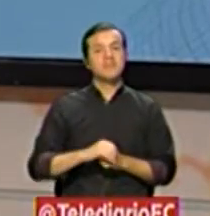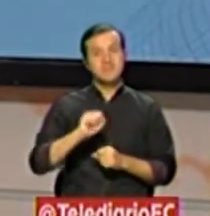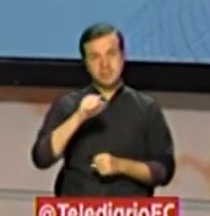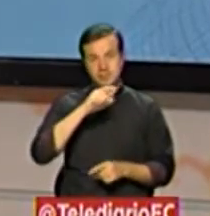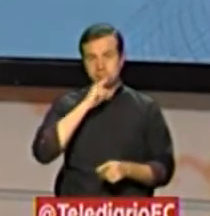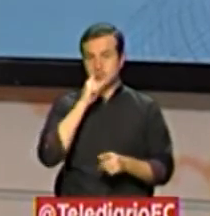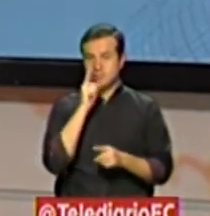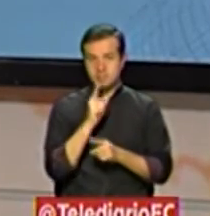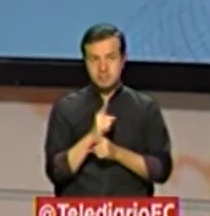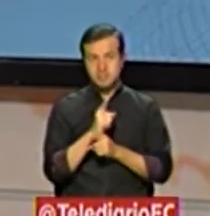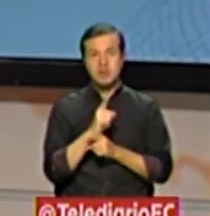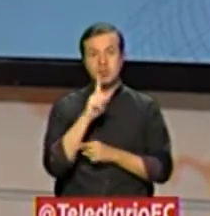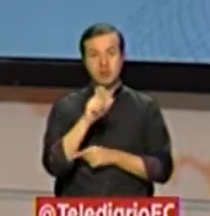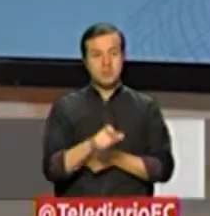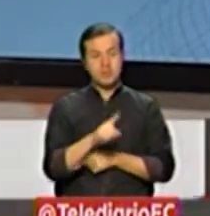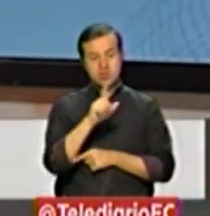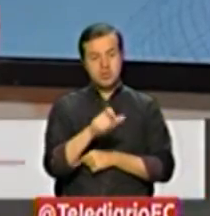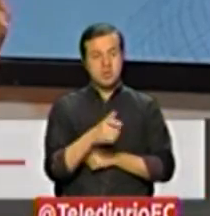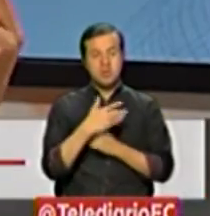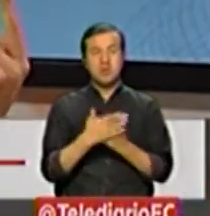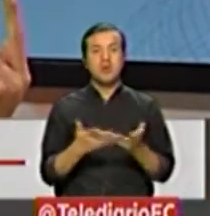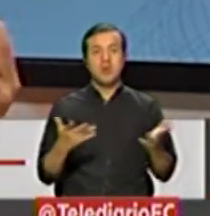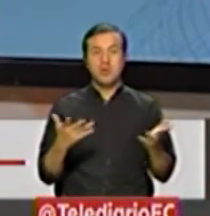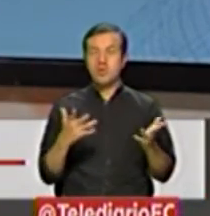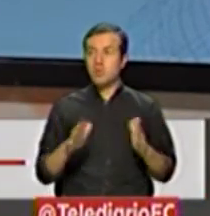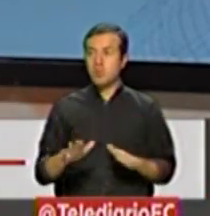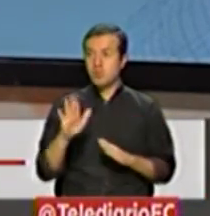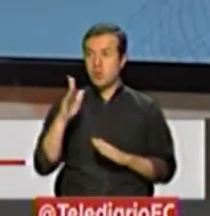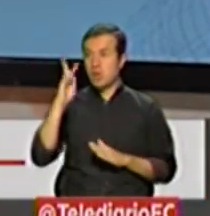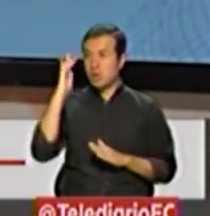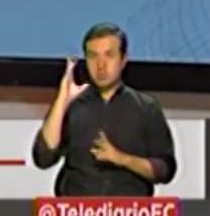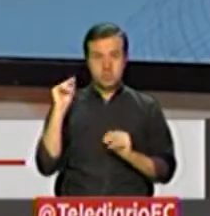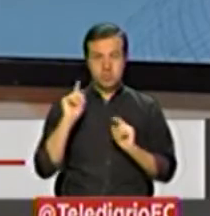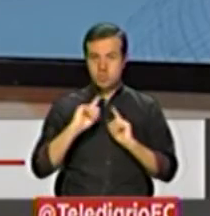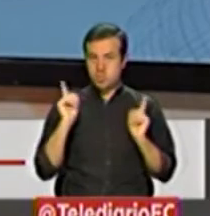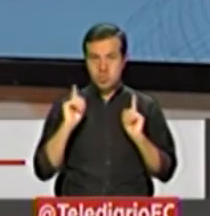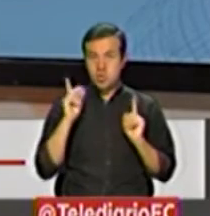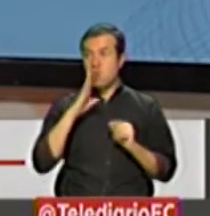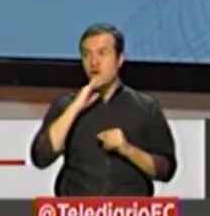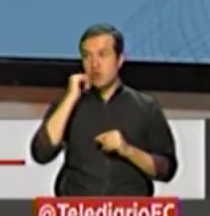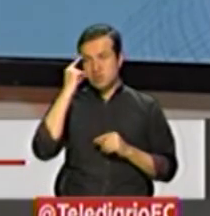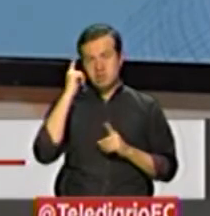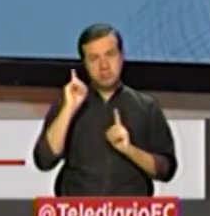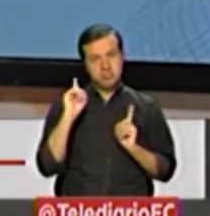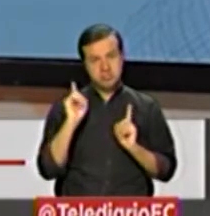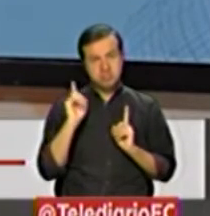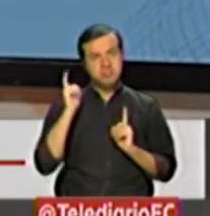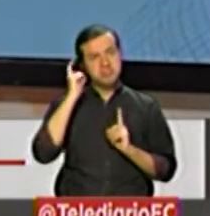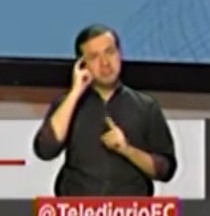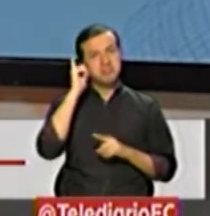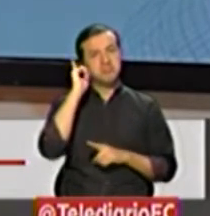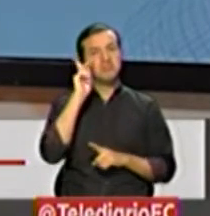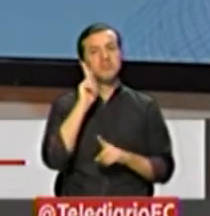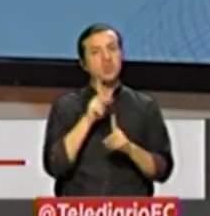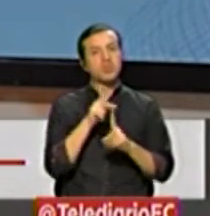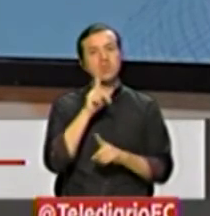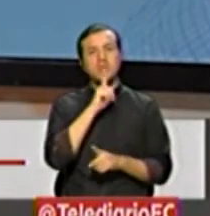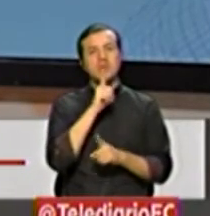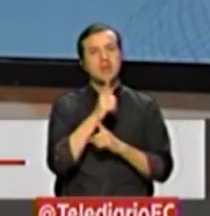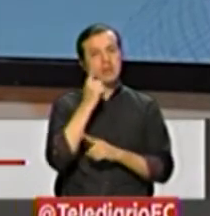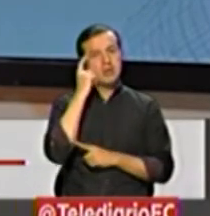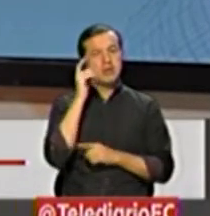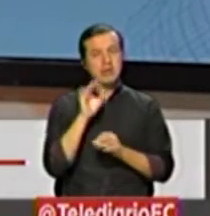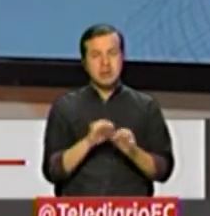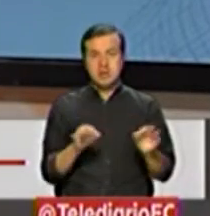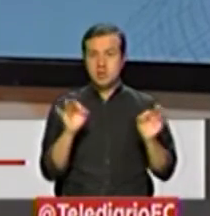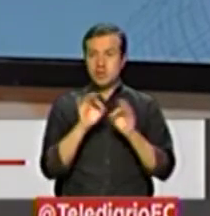que no tiene que ser una persona que represente a esos compromisos del pasado. No tiene que ser correísta. Y me parece que esa es una de las alternativas